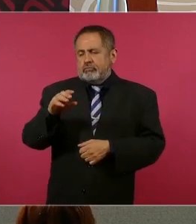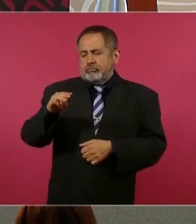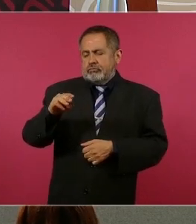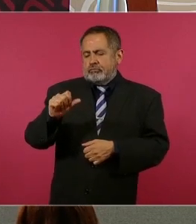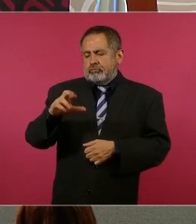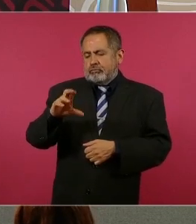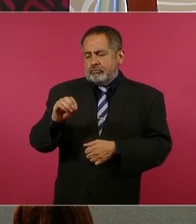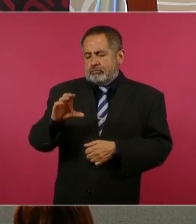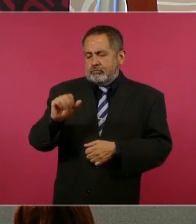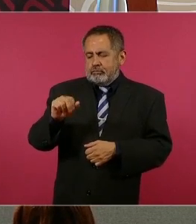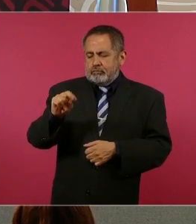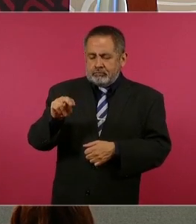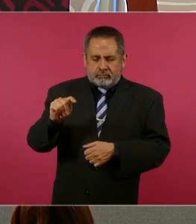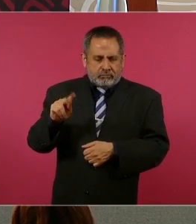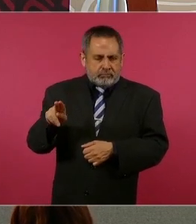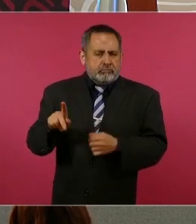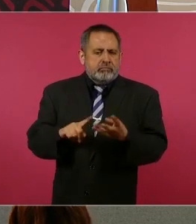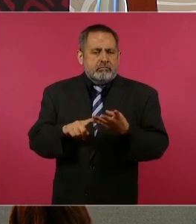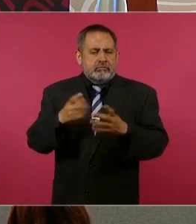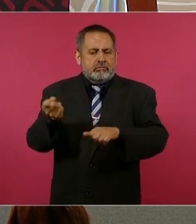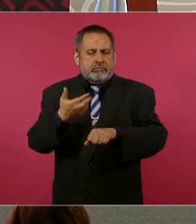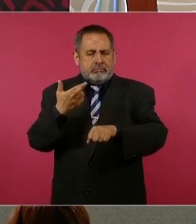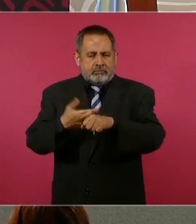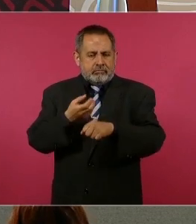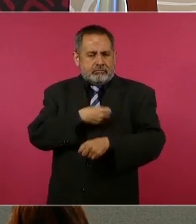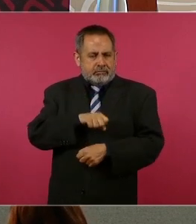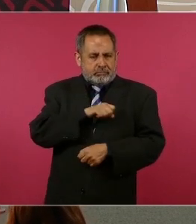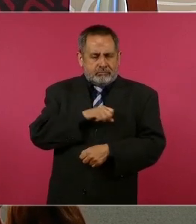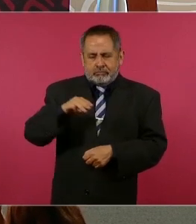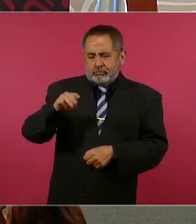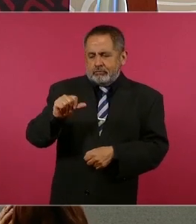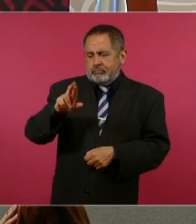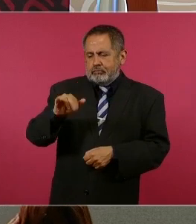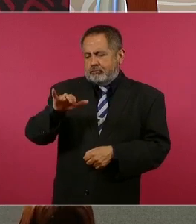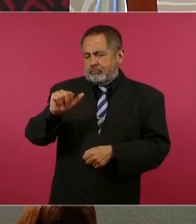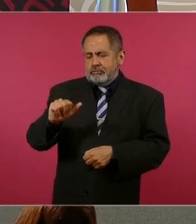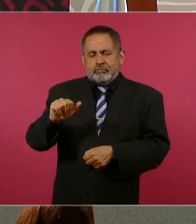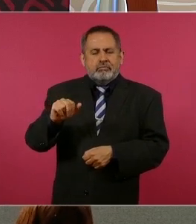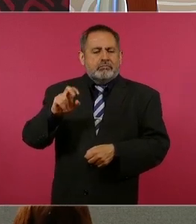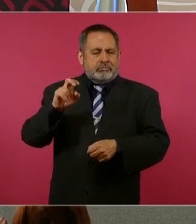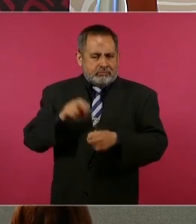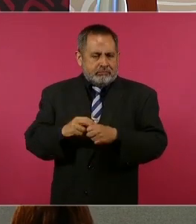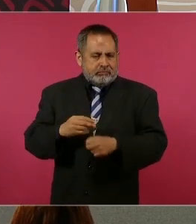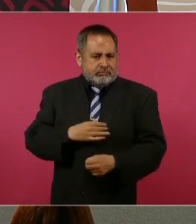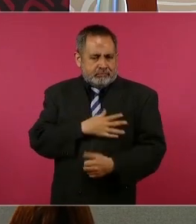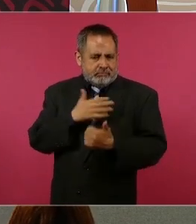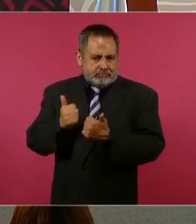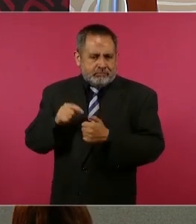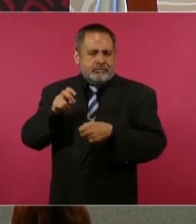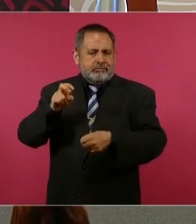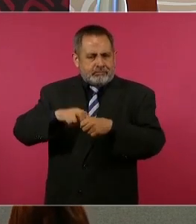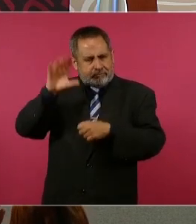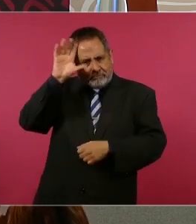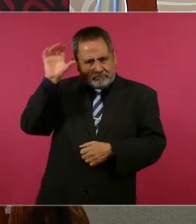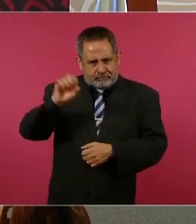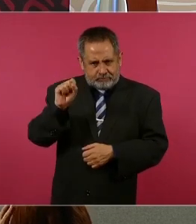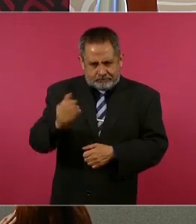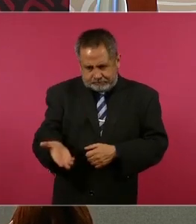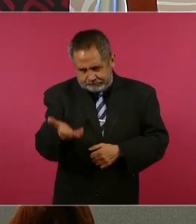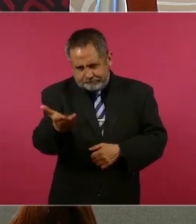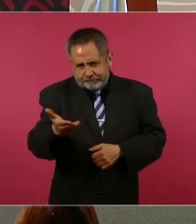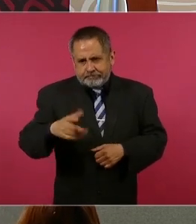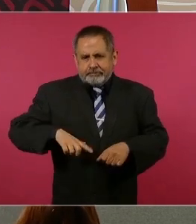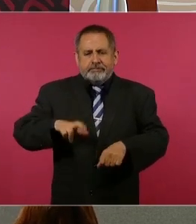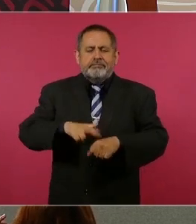Cantú, el secretario de Salud, la secretaria María Millán y José López Rodríguez de Bienestar. Adelante, por favor,